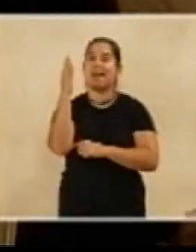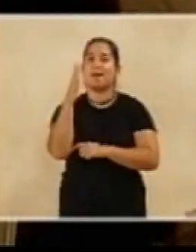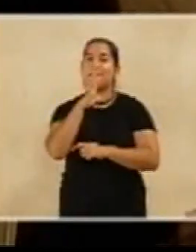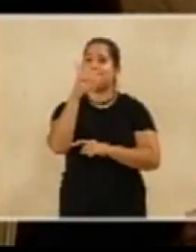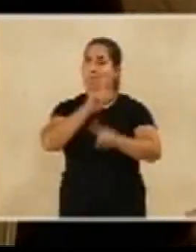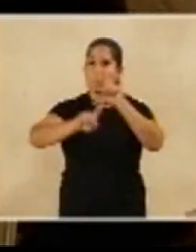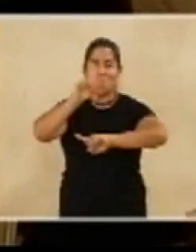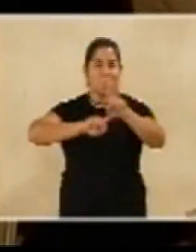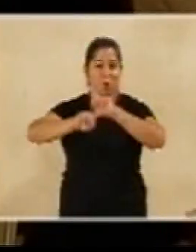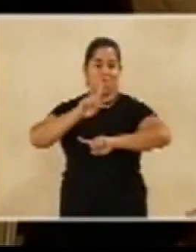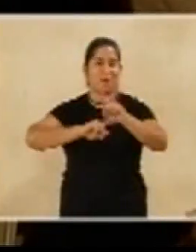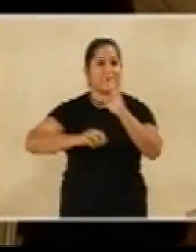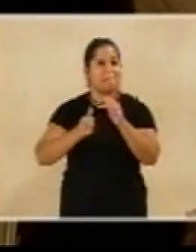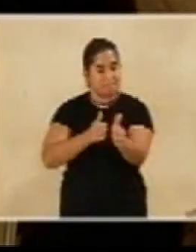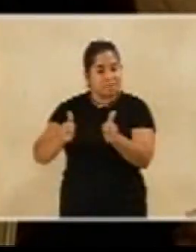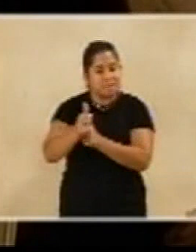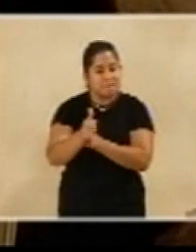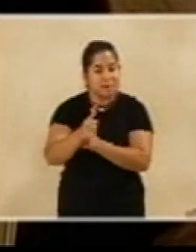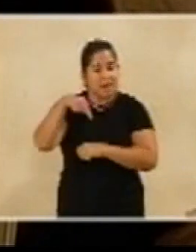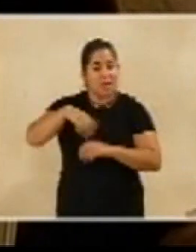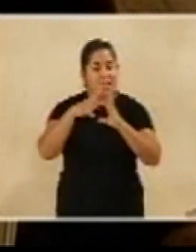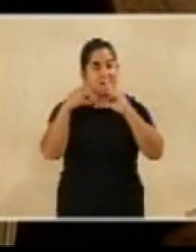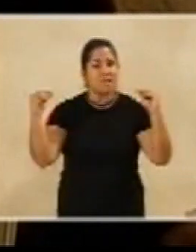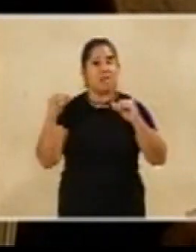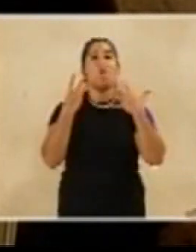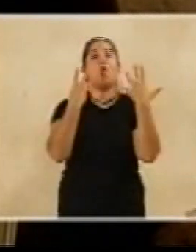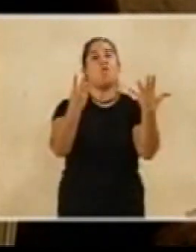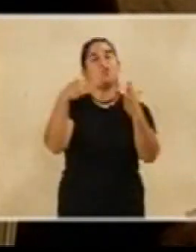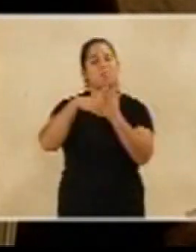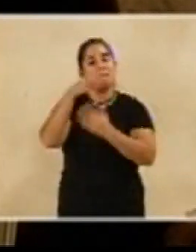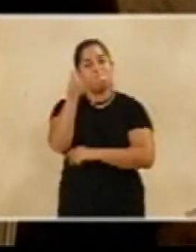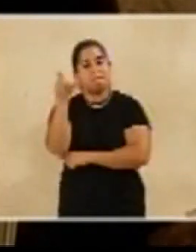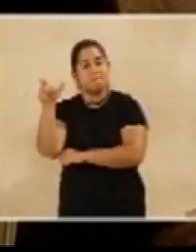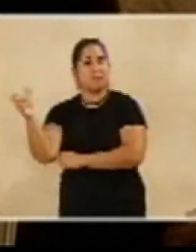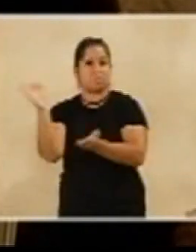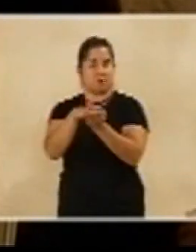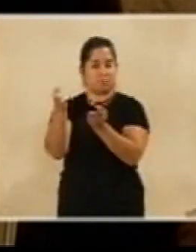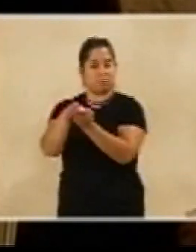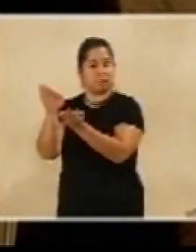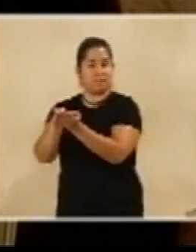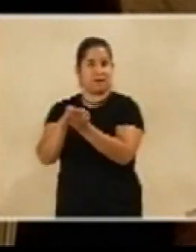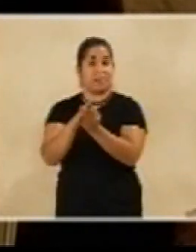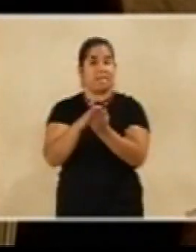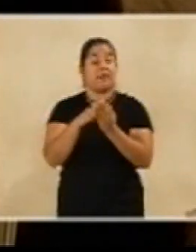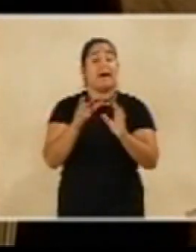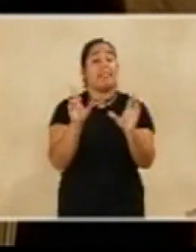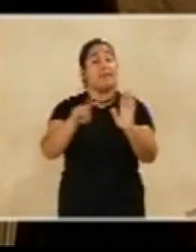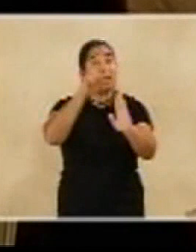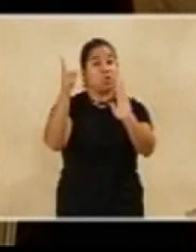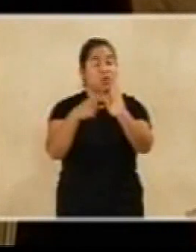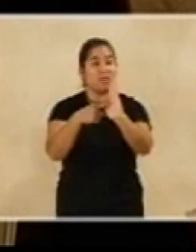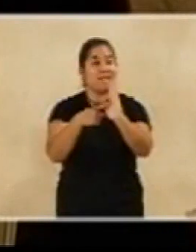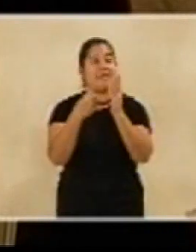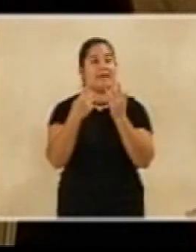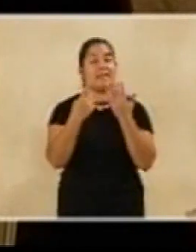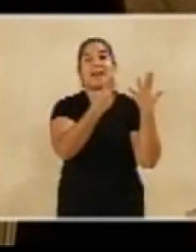En Andalucía, concretamente, en los 10 últimos años se han quitado la vida 8.000 personas, de las cuales 634